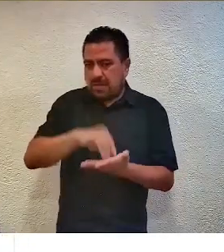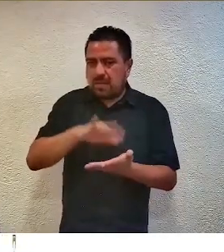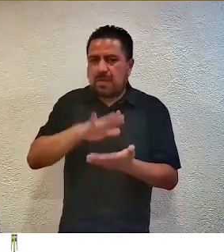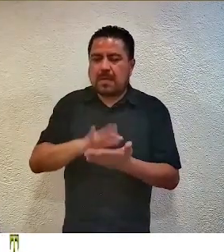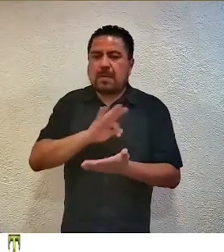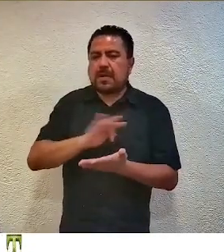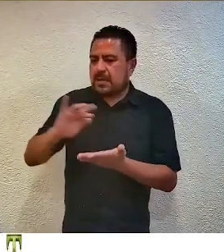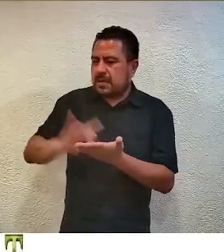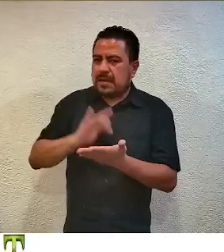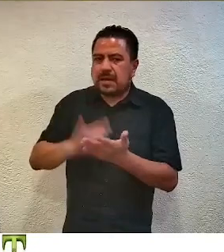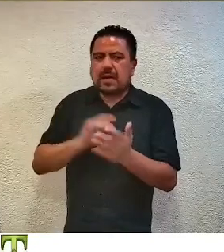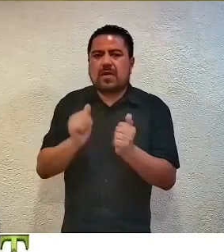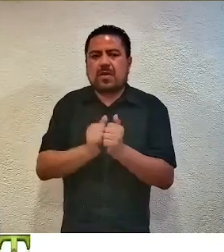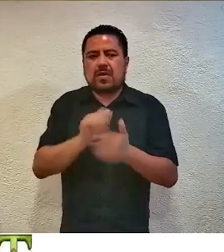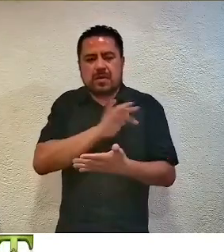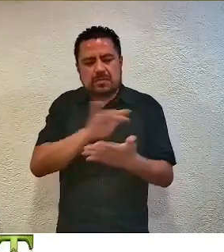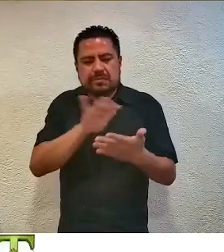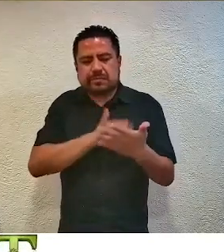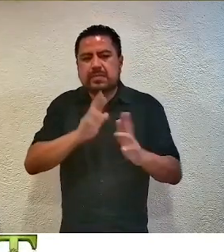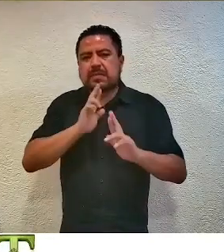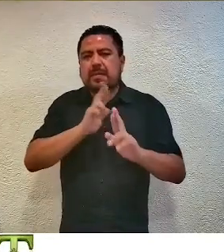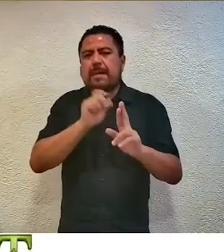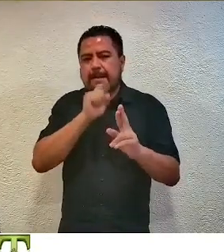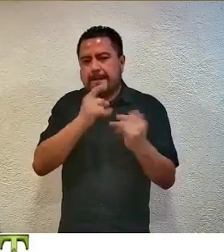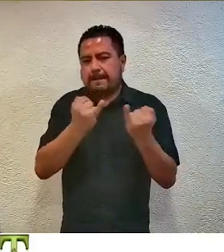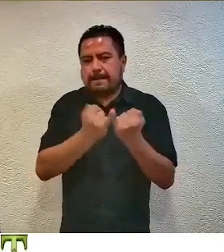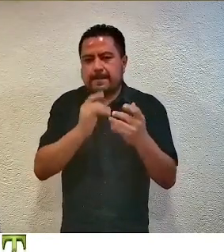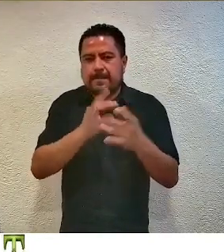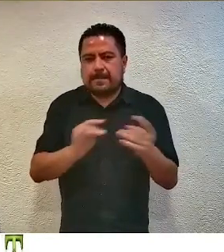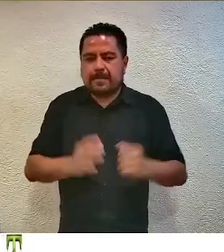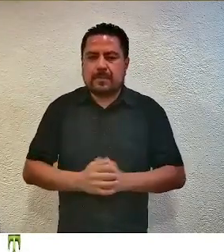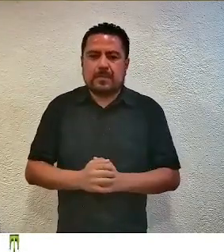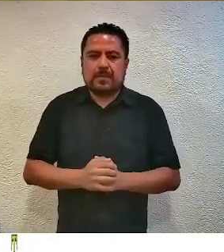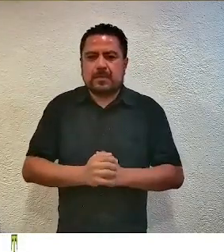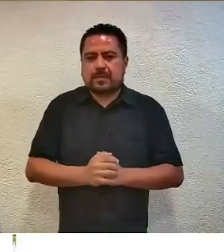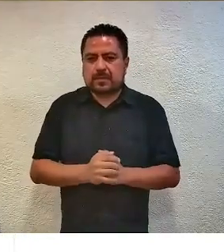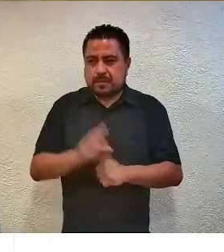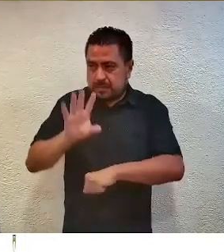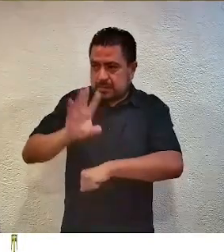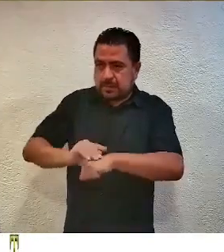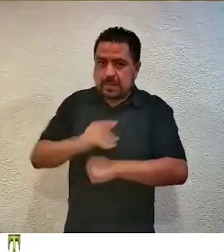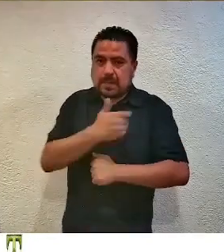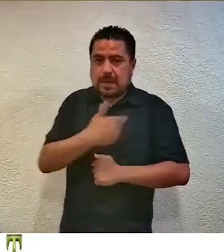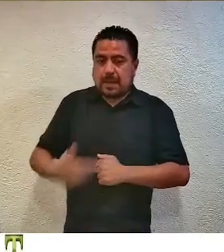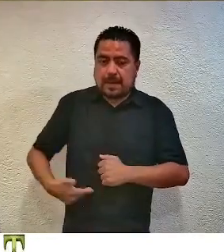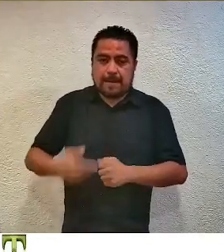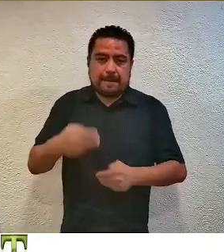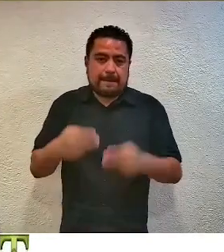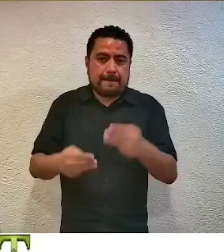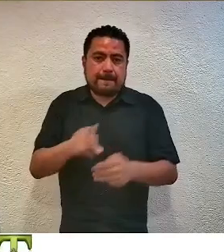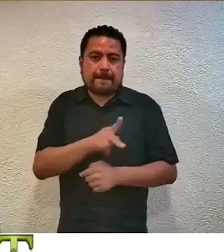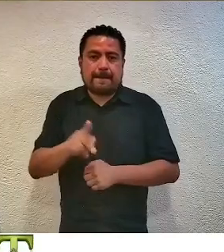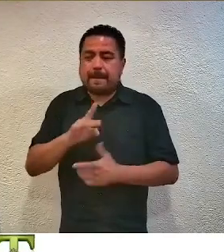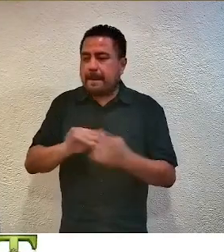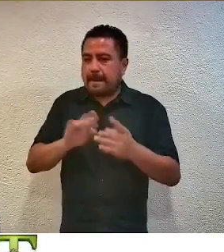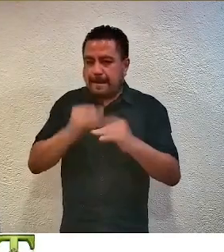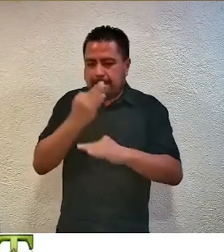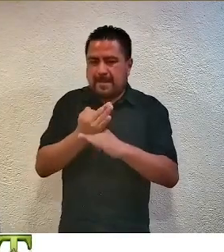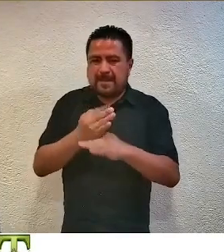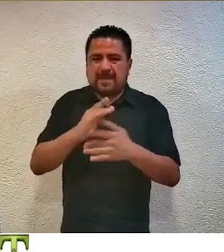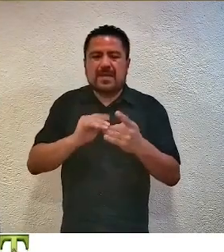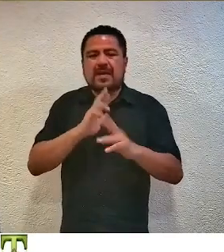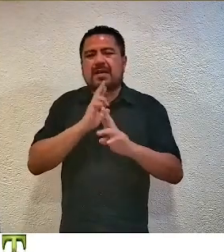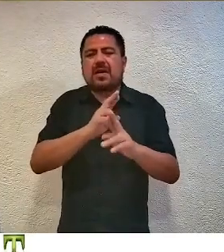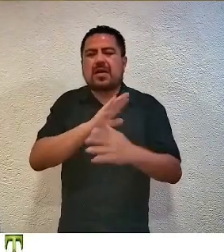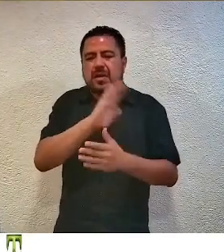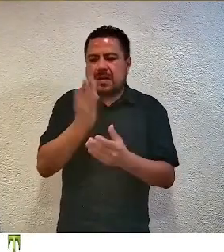nos apoye con la cuenta y los resolutivos del mismo. Con su autorización, magistrado, procedo a dar cuenta del proyecto de resolución relativo